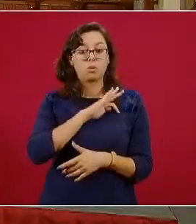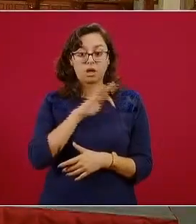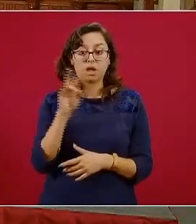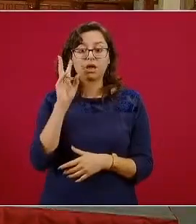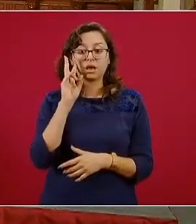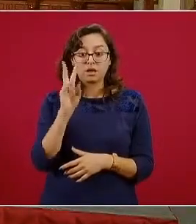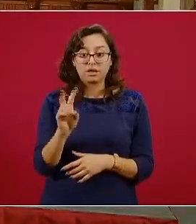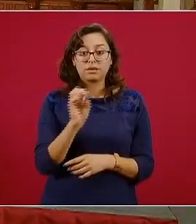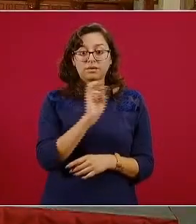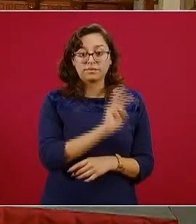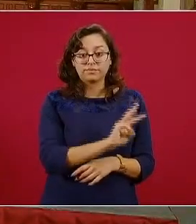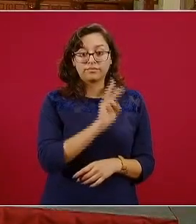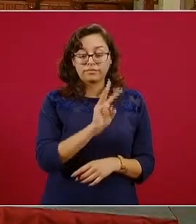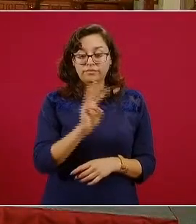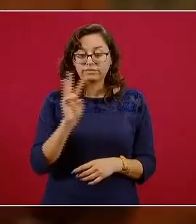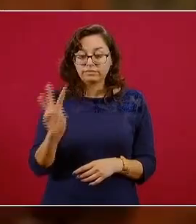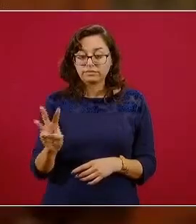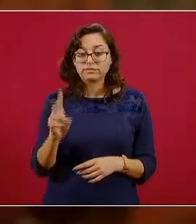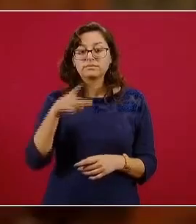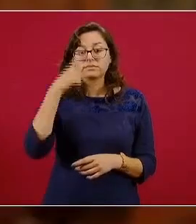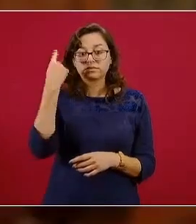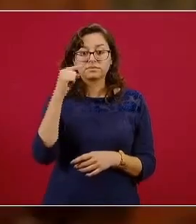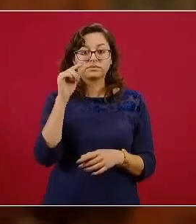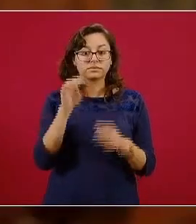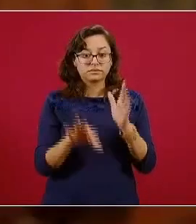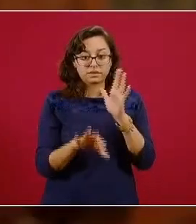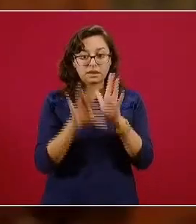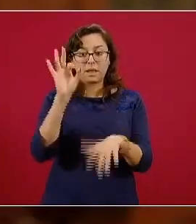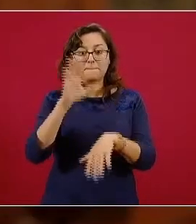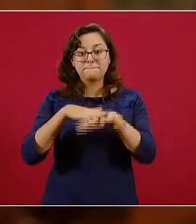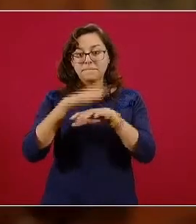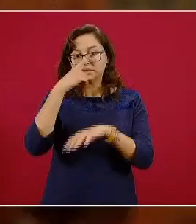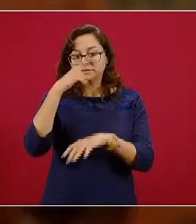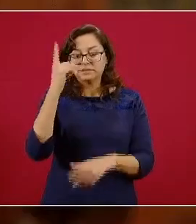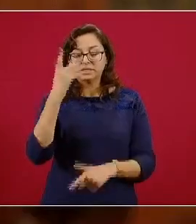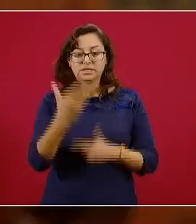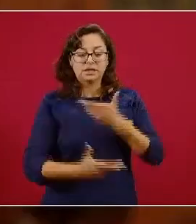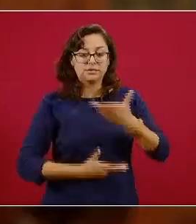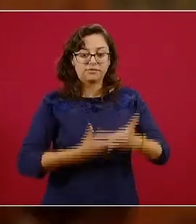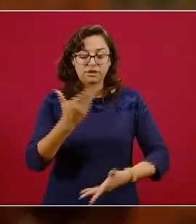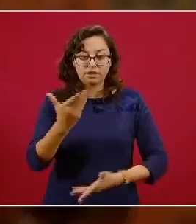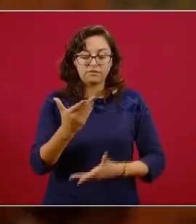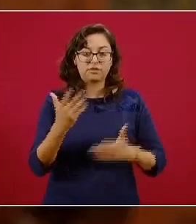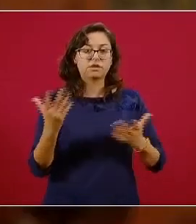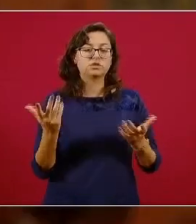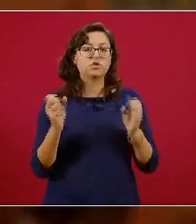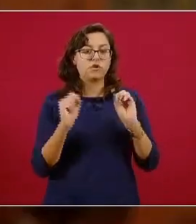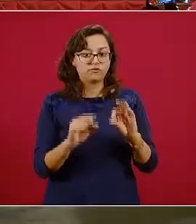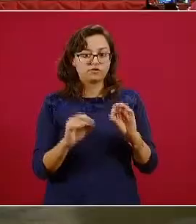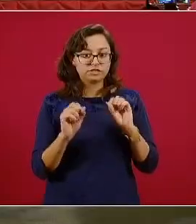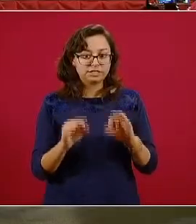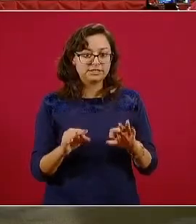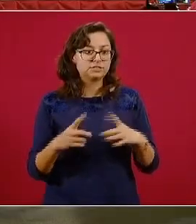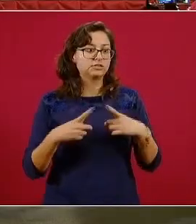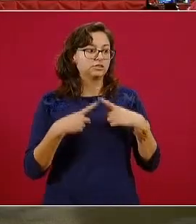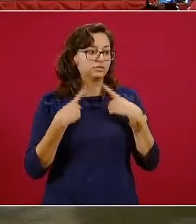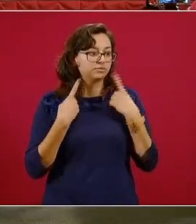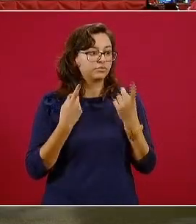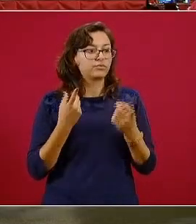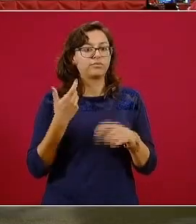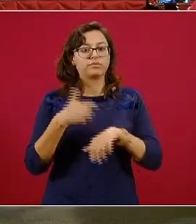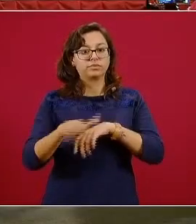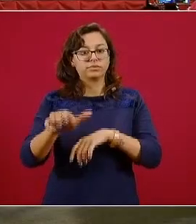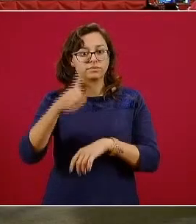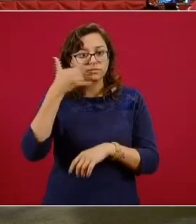las páginas web con el objetivo de localizar con facilidad los servicios, direcciones, números telefónicos